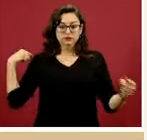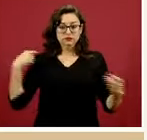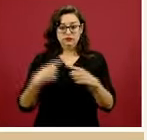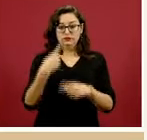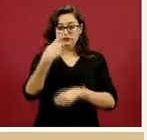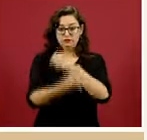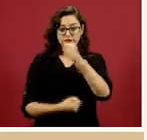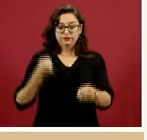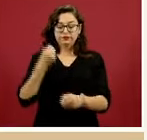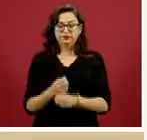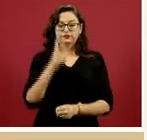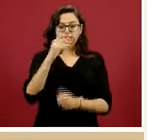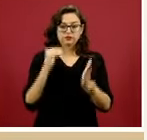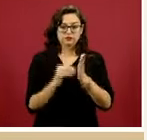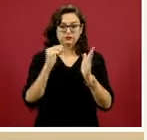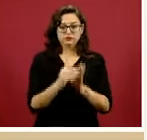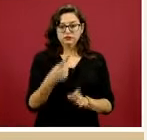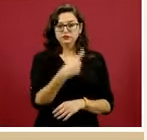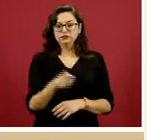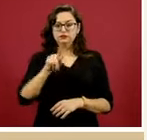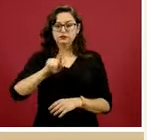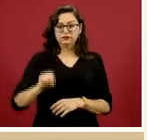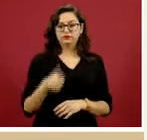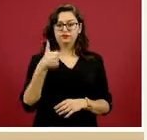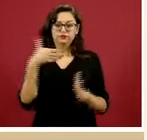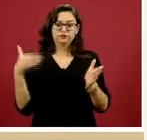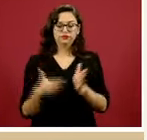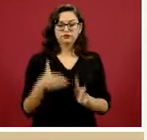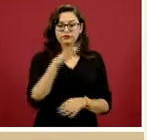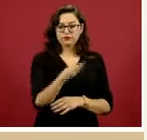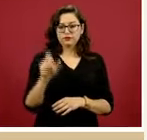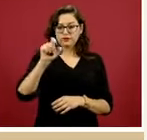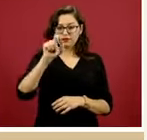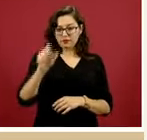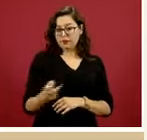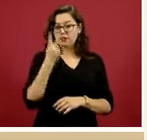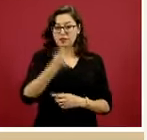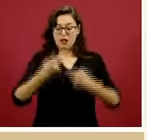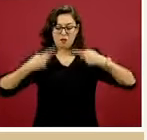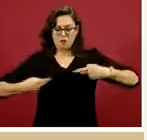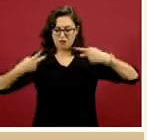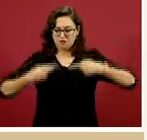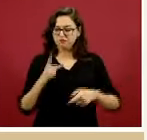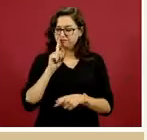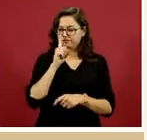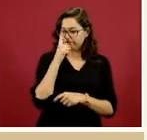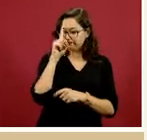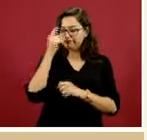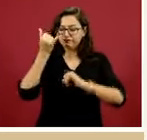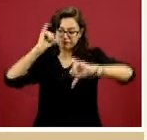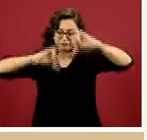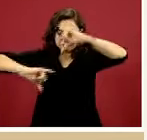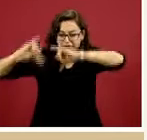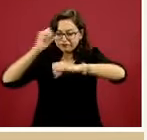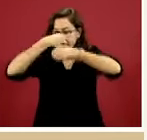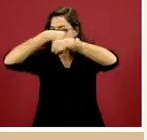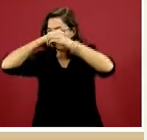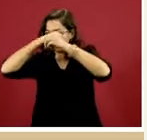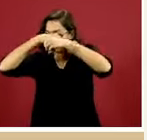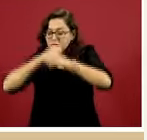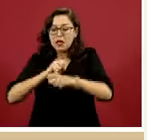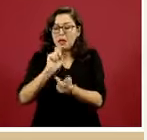2.176.522 personas que han entrado a estudio, principalmente a este estudio epidemiológico, donde se les hace una serie de preguntas estandarizadas para